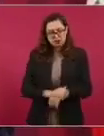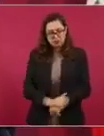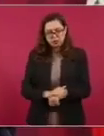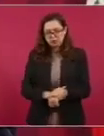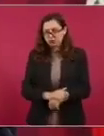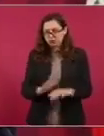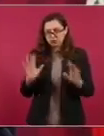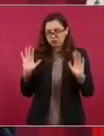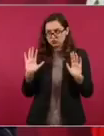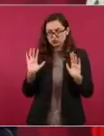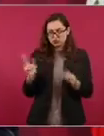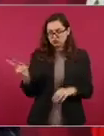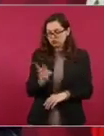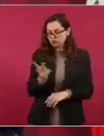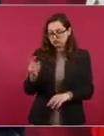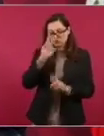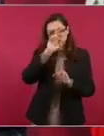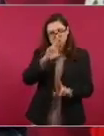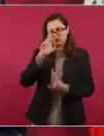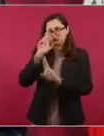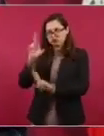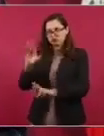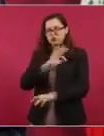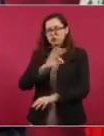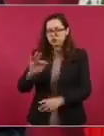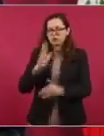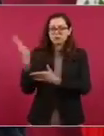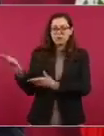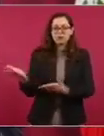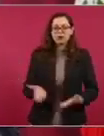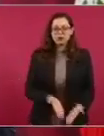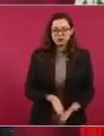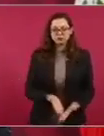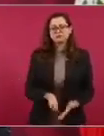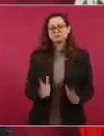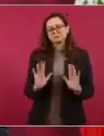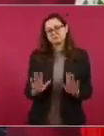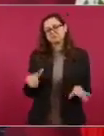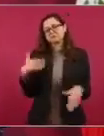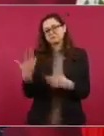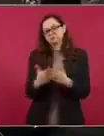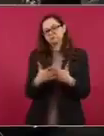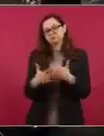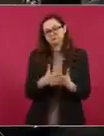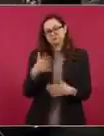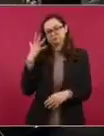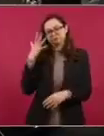Y más adelante seguramente van a visitarnos.